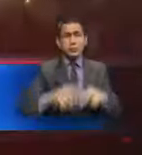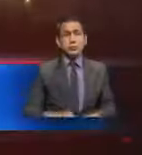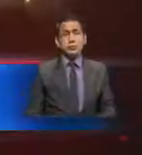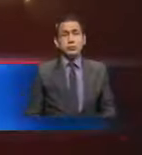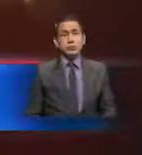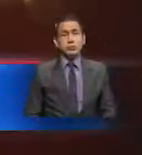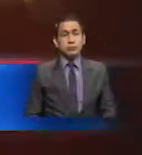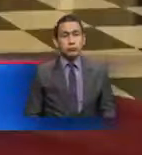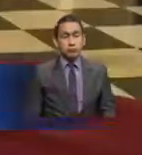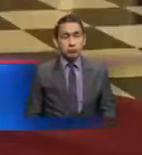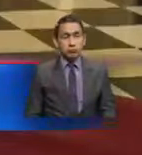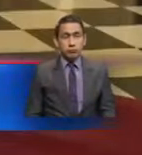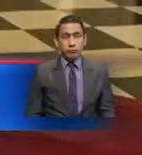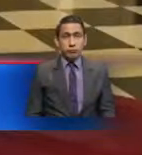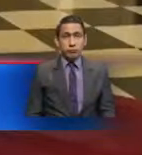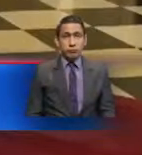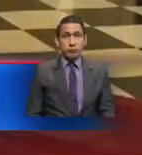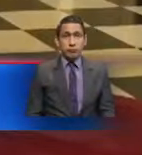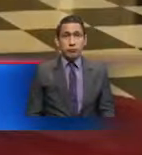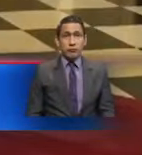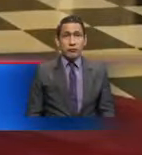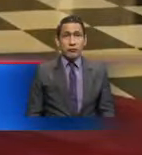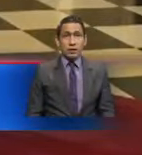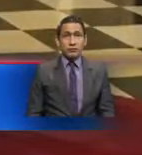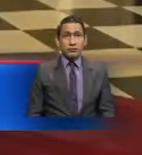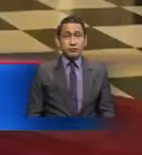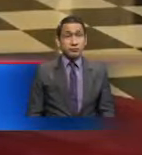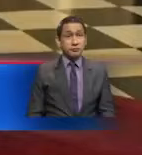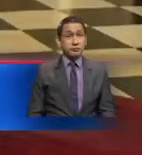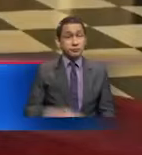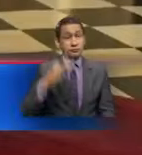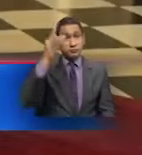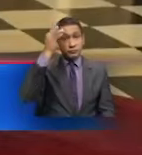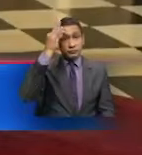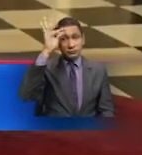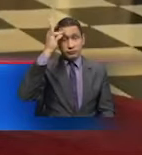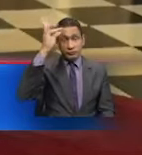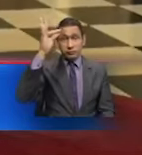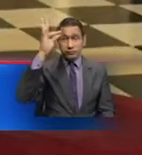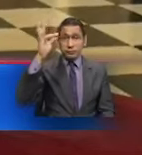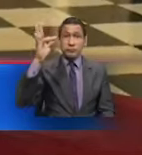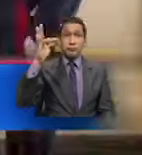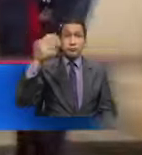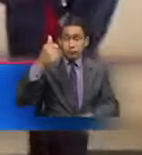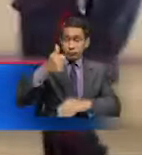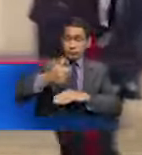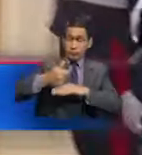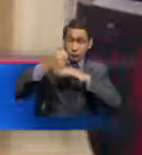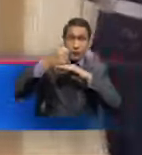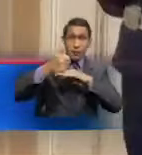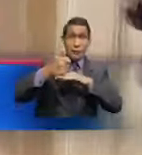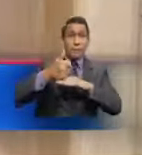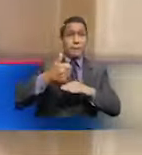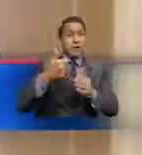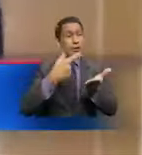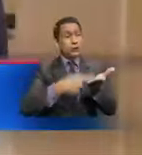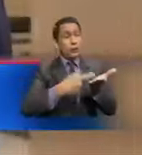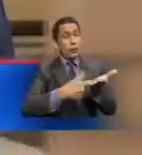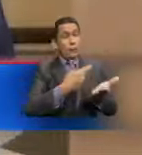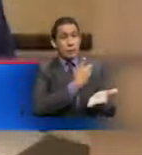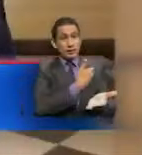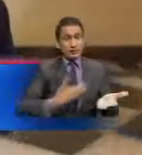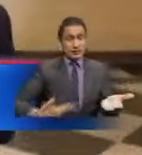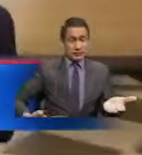seguridad. El jefe de la diplomacia francesa, Stéphane Séjourné, se reunió en Buenos Aires con el presidente argentino